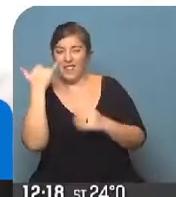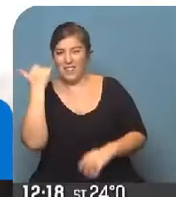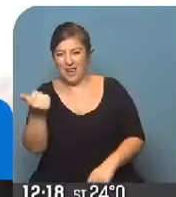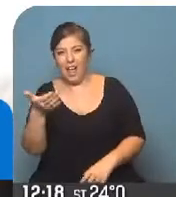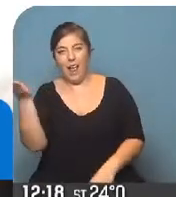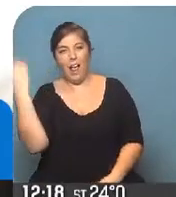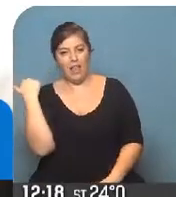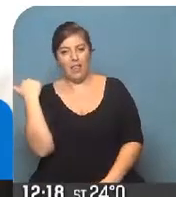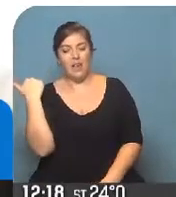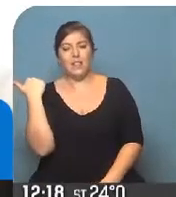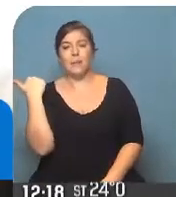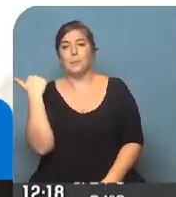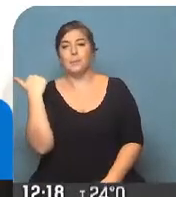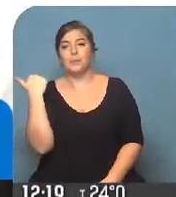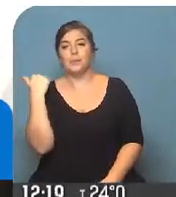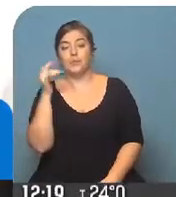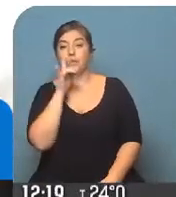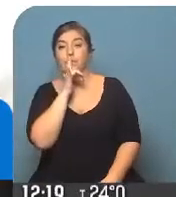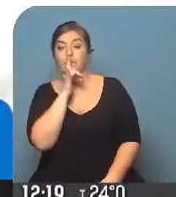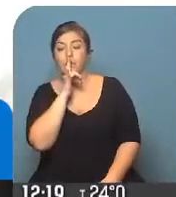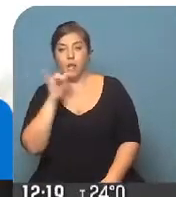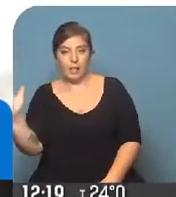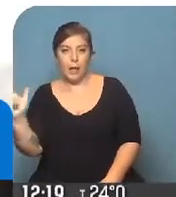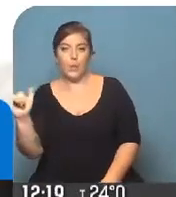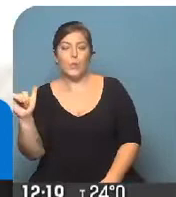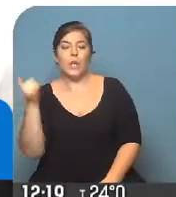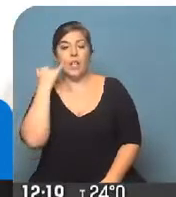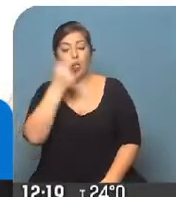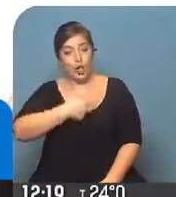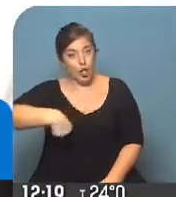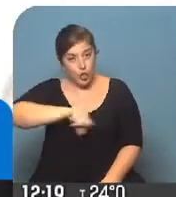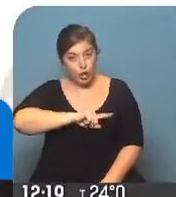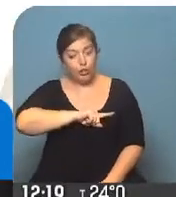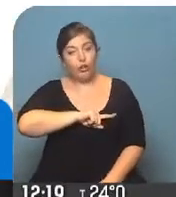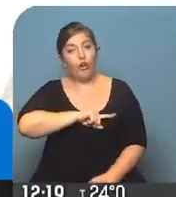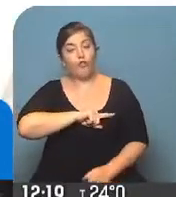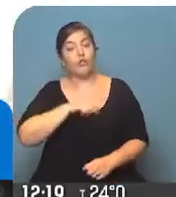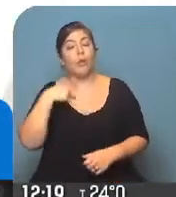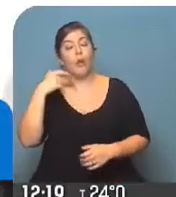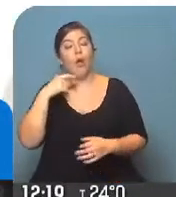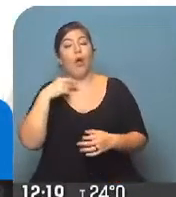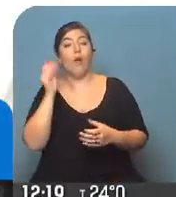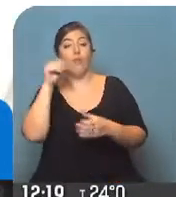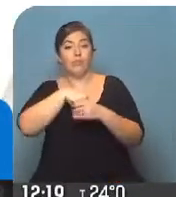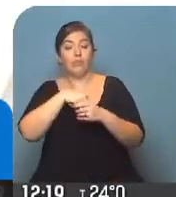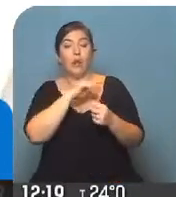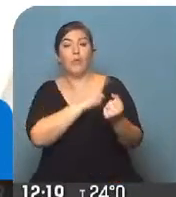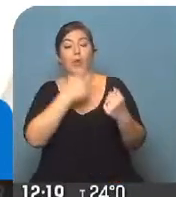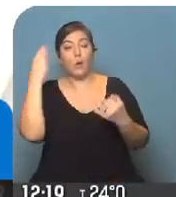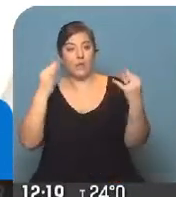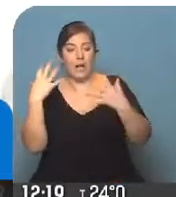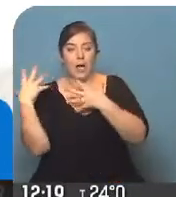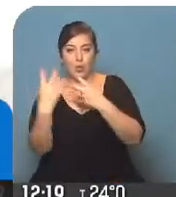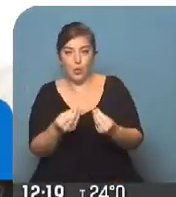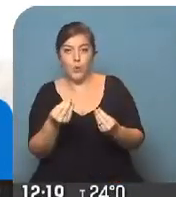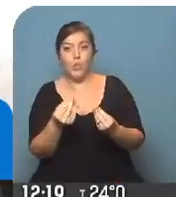hecho de oficio las acciones judiciales, y nosotros como parte de este Poder Judicial nos pusimos en colaboración